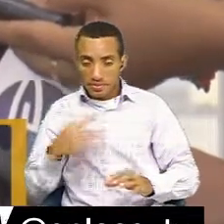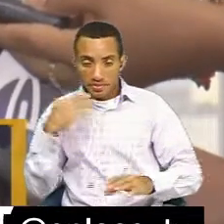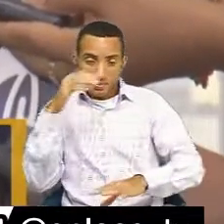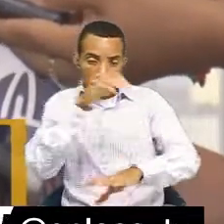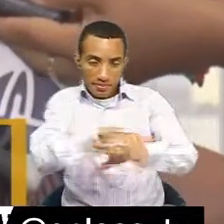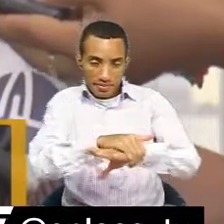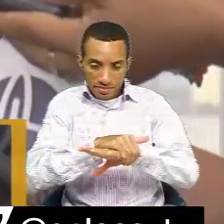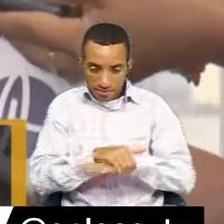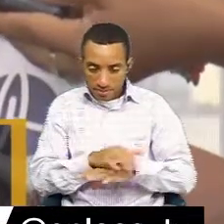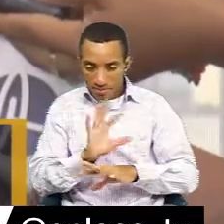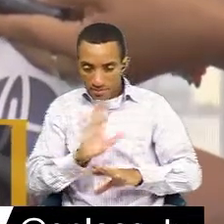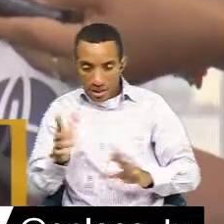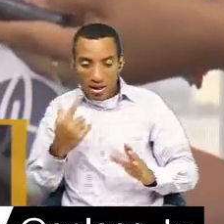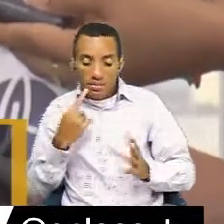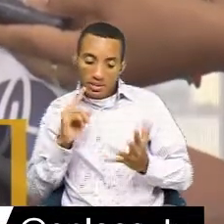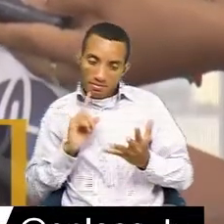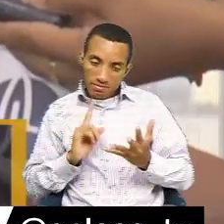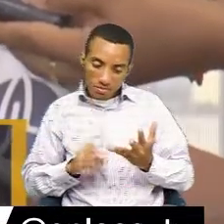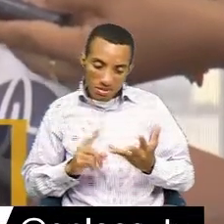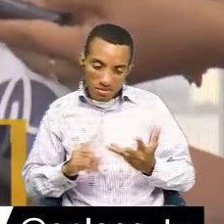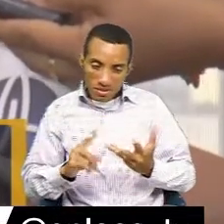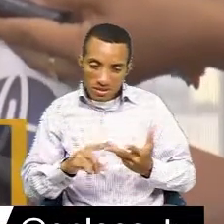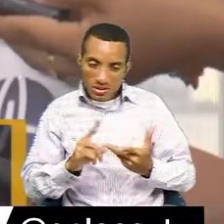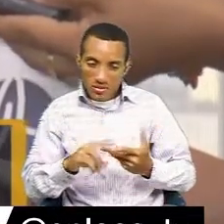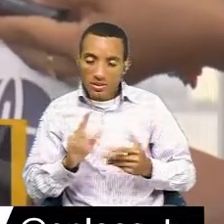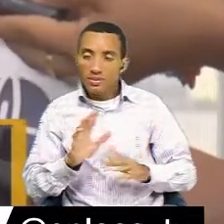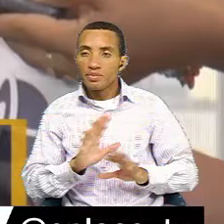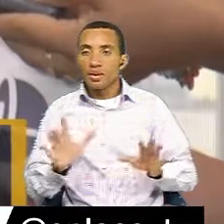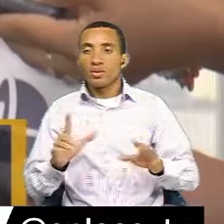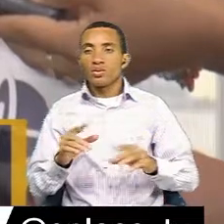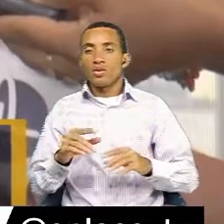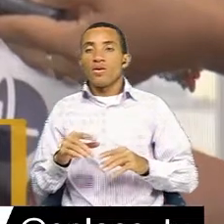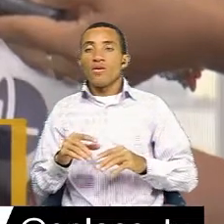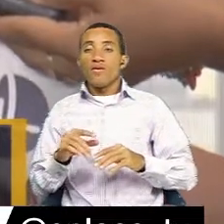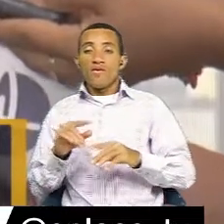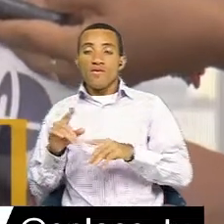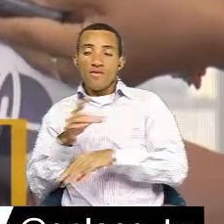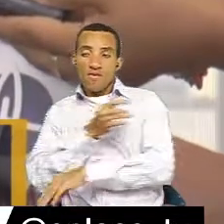de la seccional, nuestros fiscales han formulado